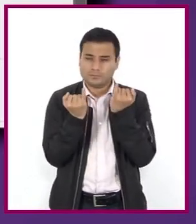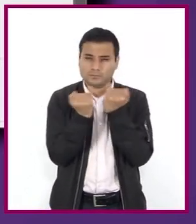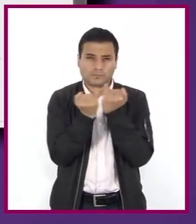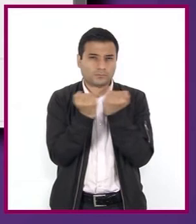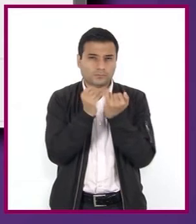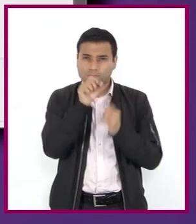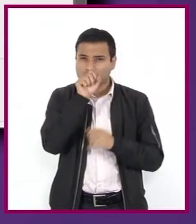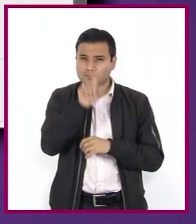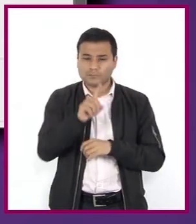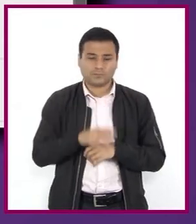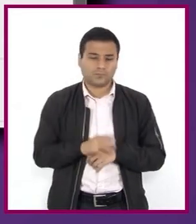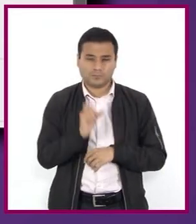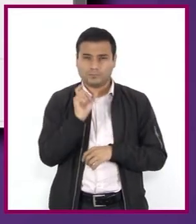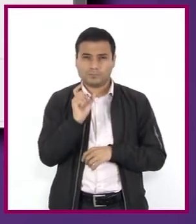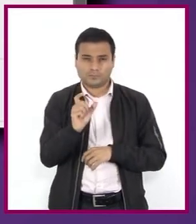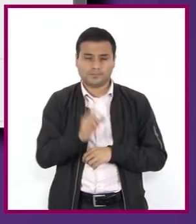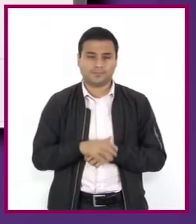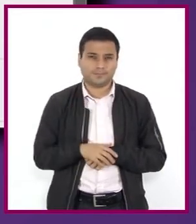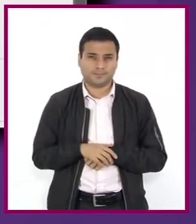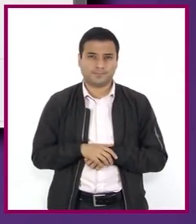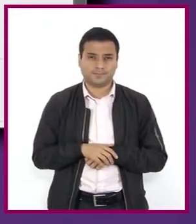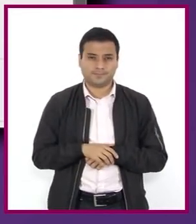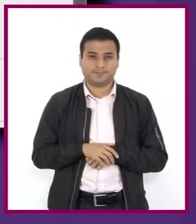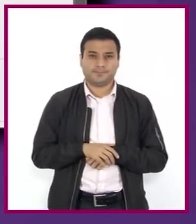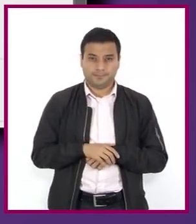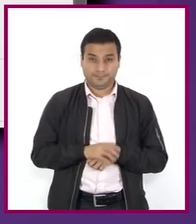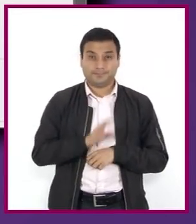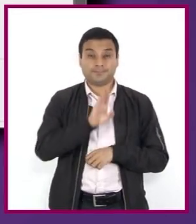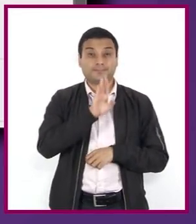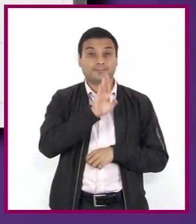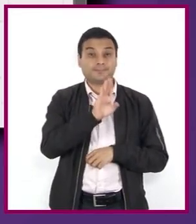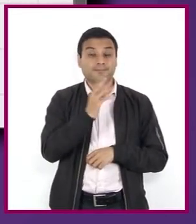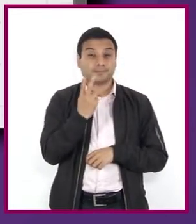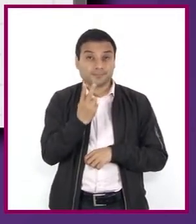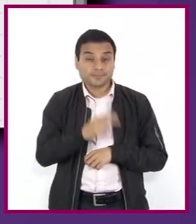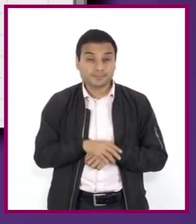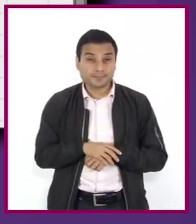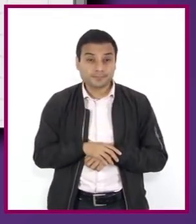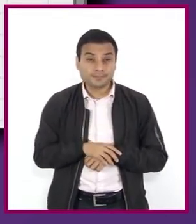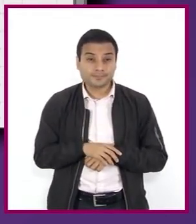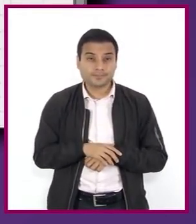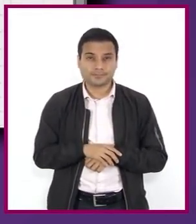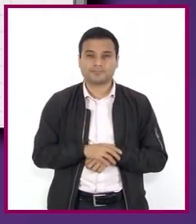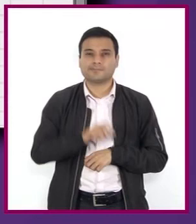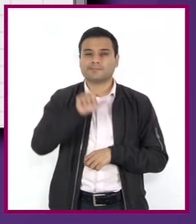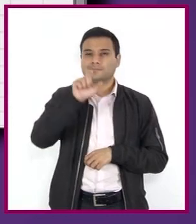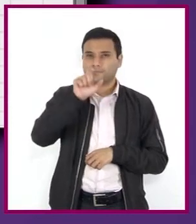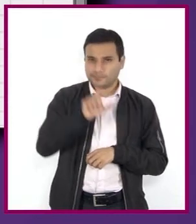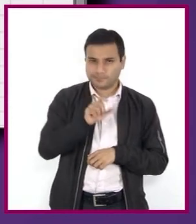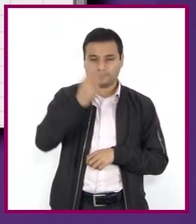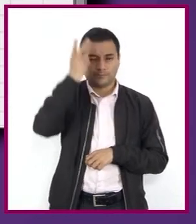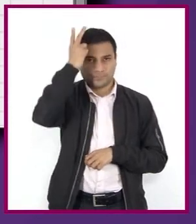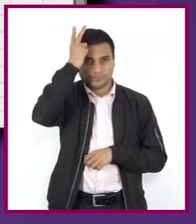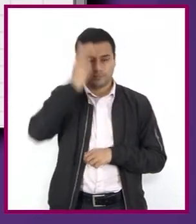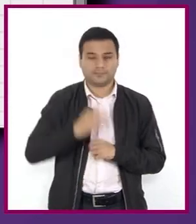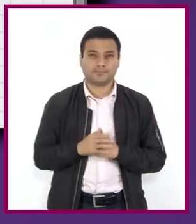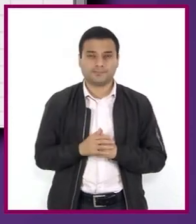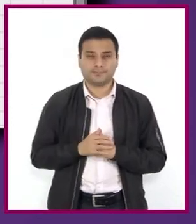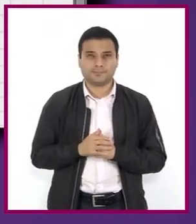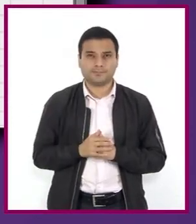A2. Así, la celda B2 va a obtener el valor de x cuadrada.